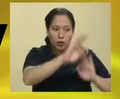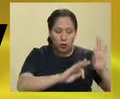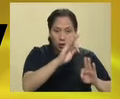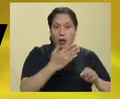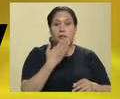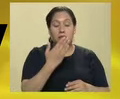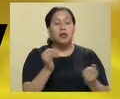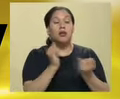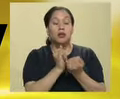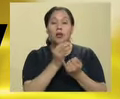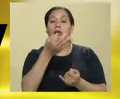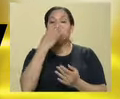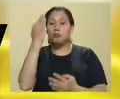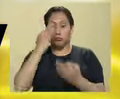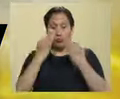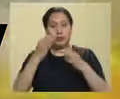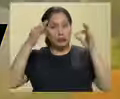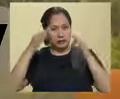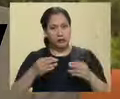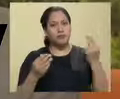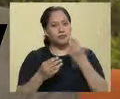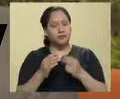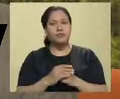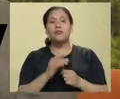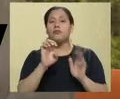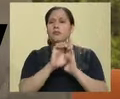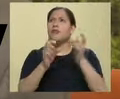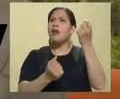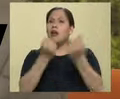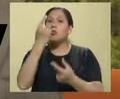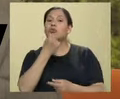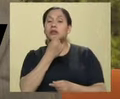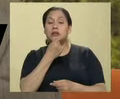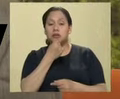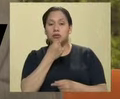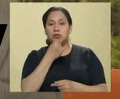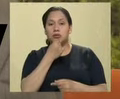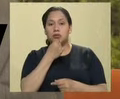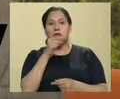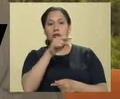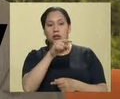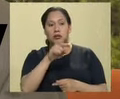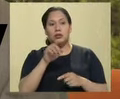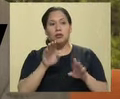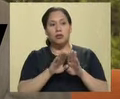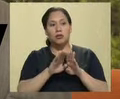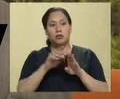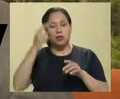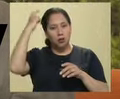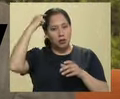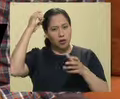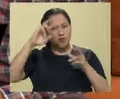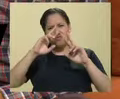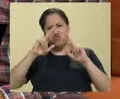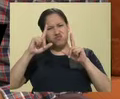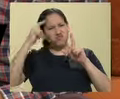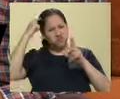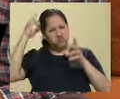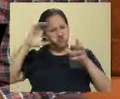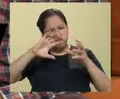el tratamiento adecuado. Inclusive hay algunos niños que pueden llegar a tener posición de descerebración, en